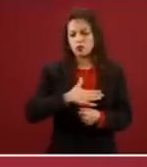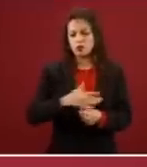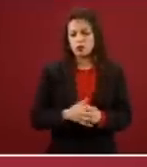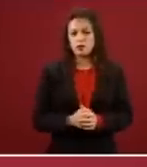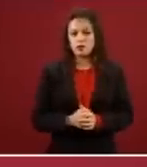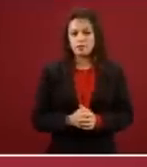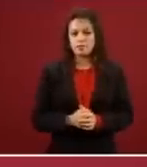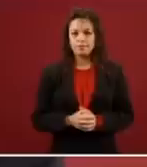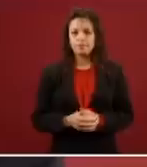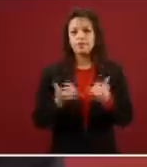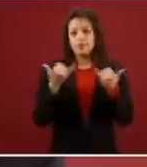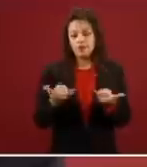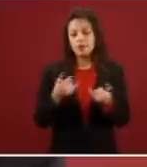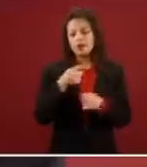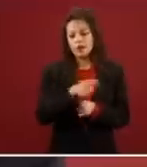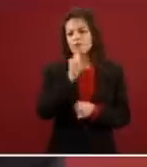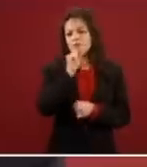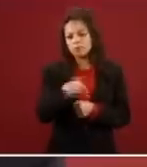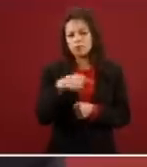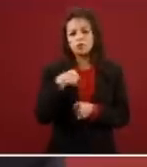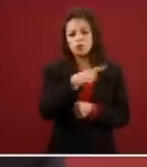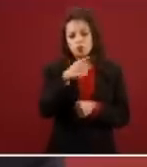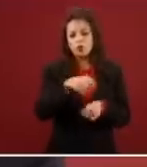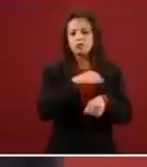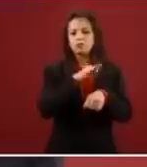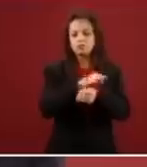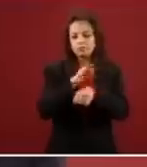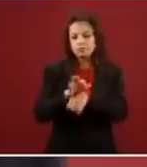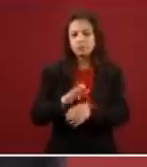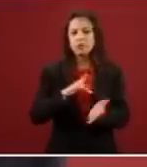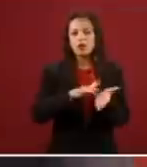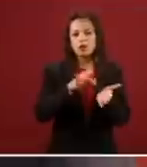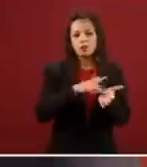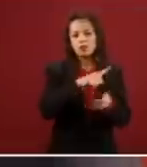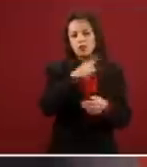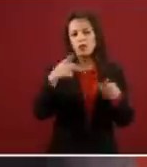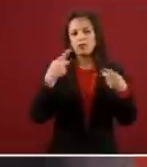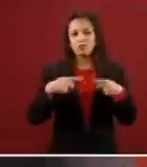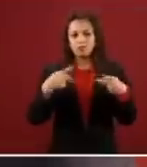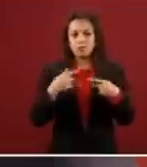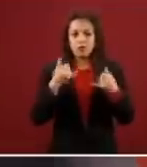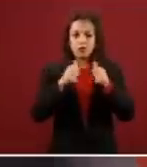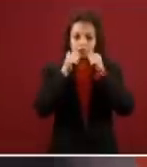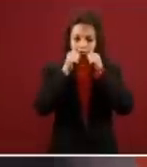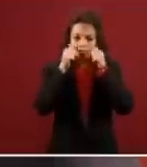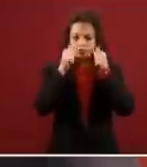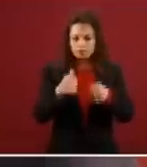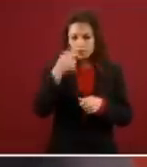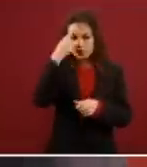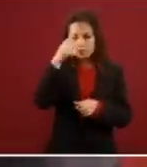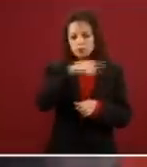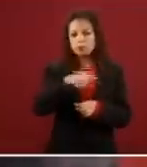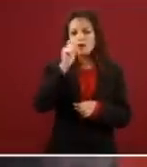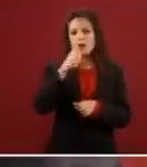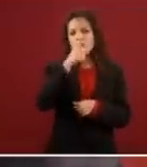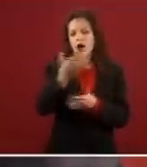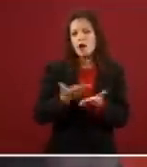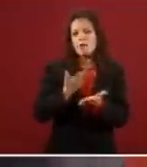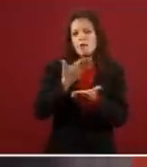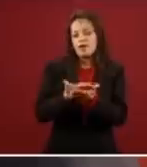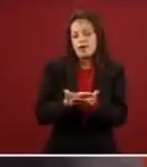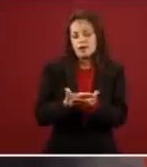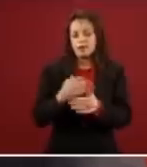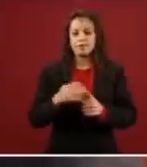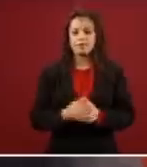consolando en todo lo que se puede, ¿no? Y atendiendo sus planteamientos. Ellos nos hicieron